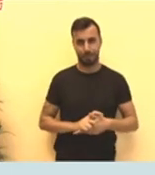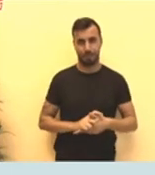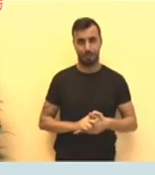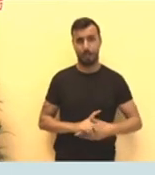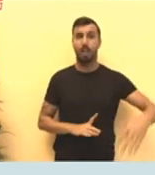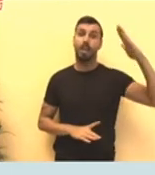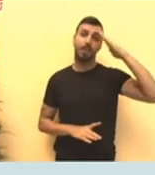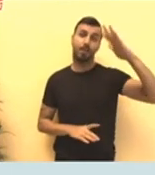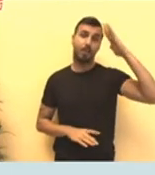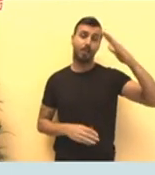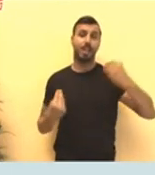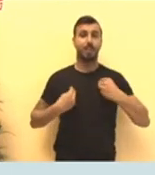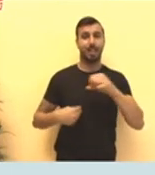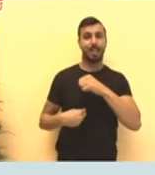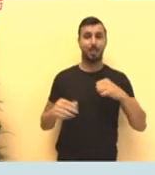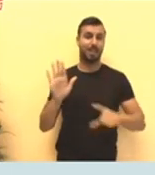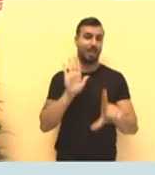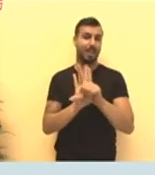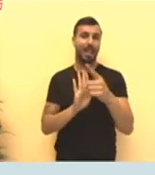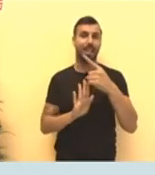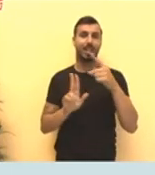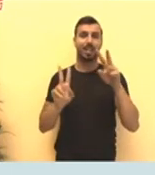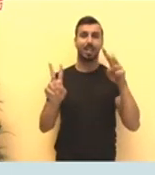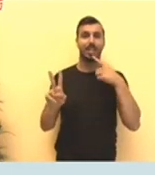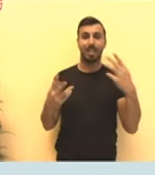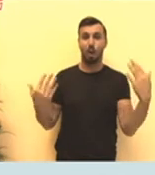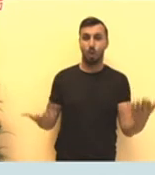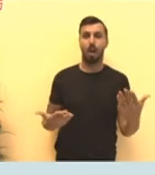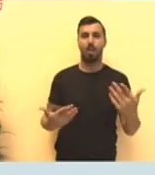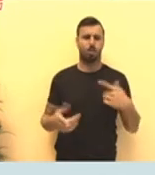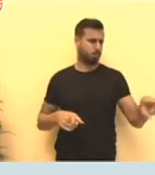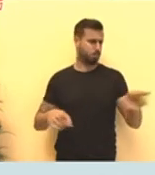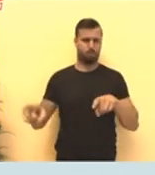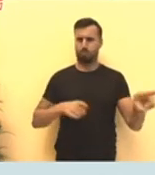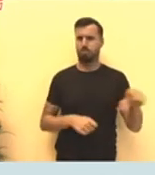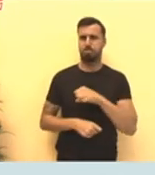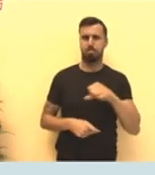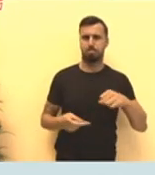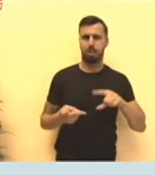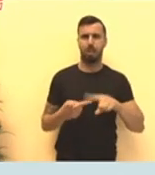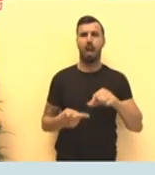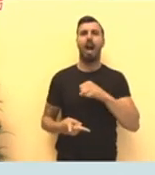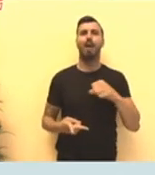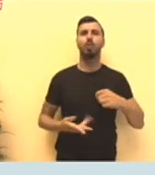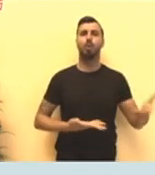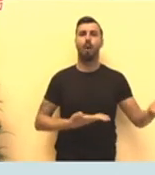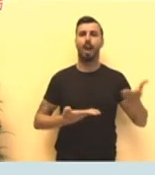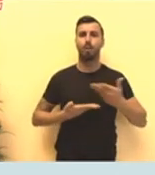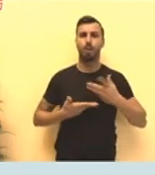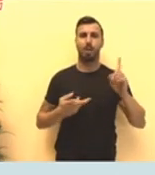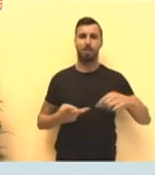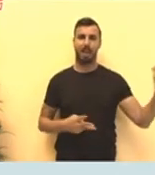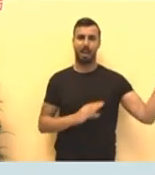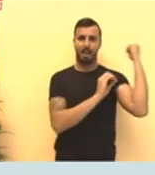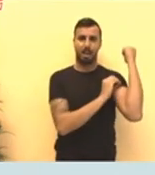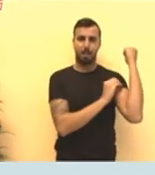vida independiente pues son los derechos humanos y civiles, la autodeterminación, autoayuda, apoyo entre iguales, posibilidad para ejercer,